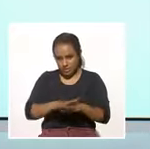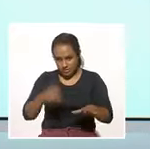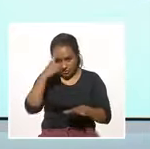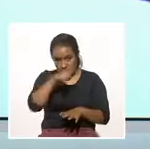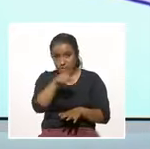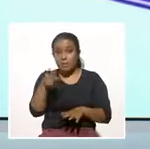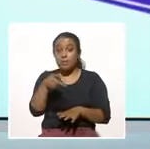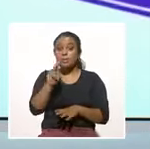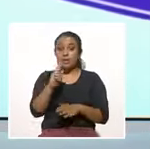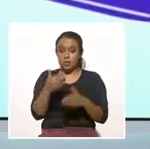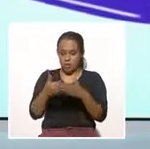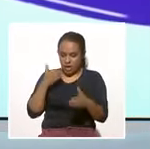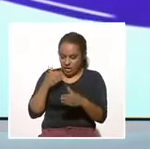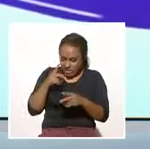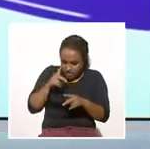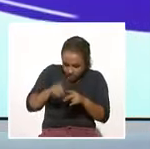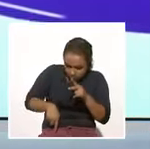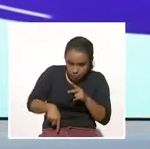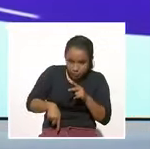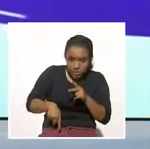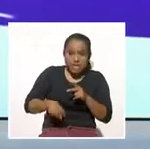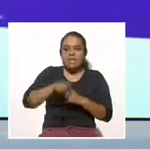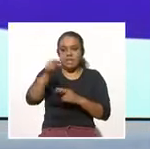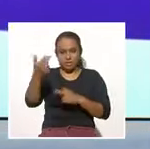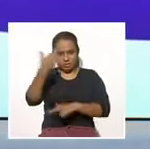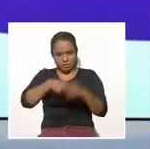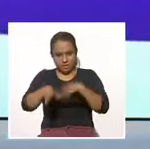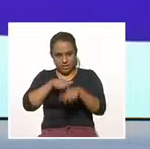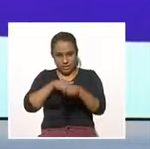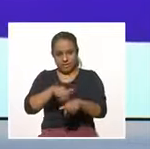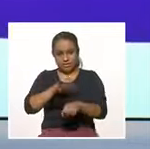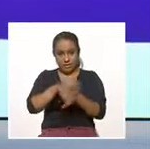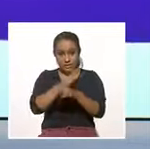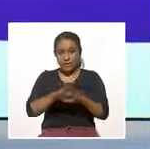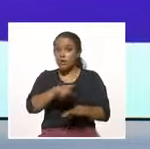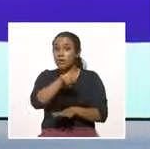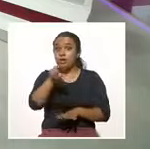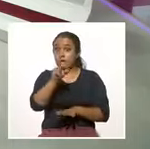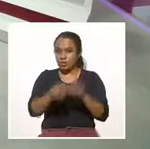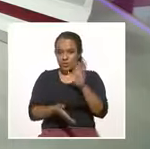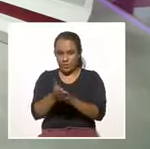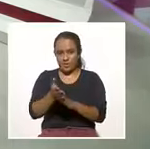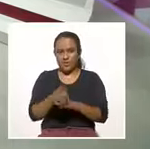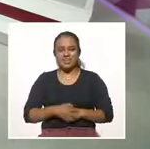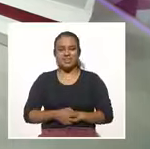usted, pero antes vamos a hacer una pequeña pausa y regresamos con más. No se vaya.